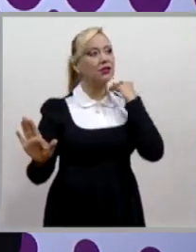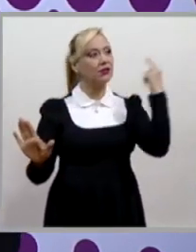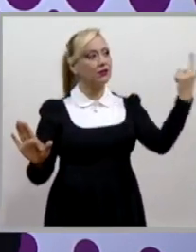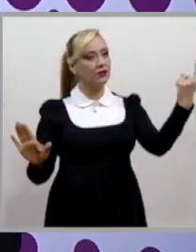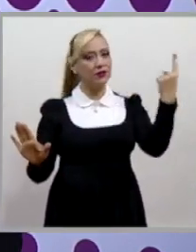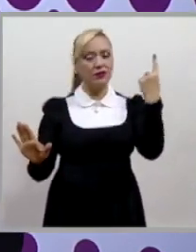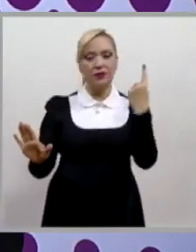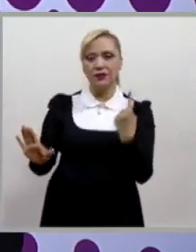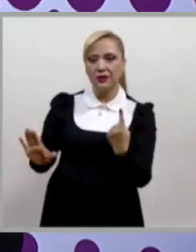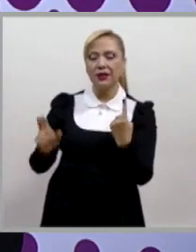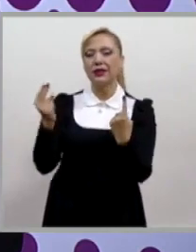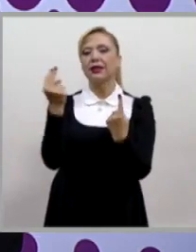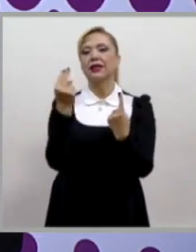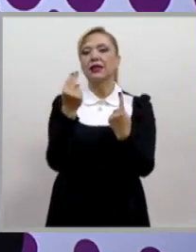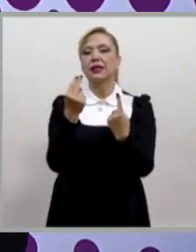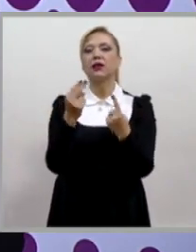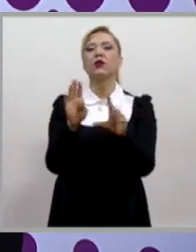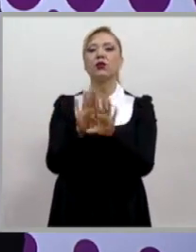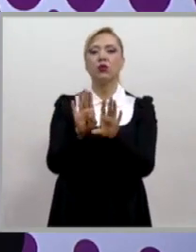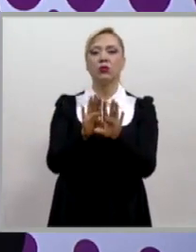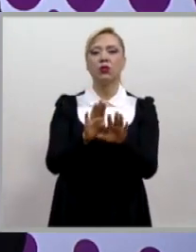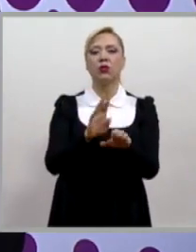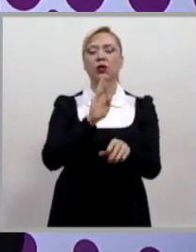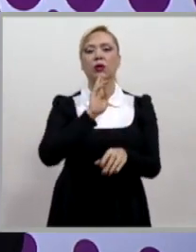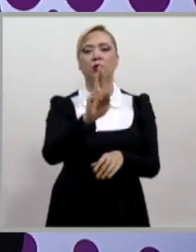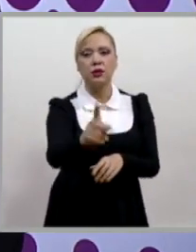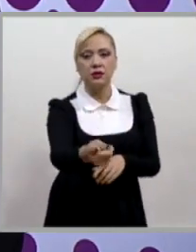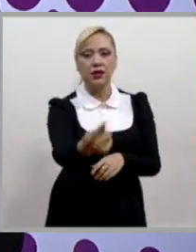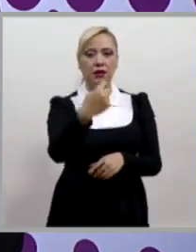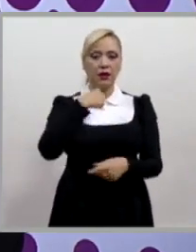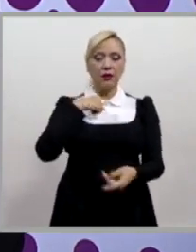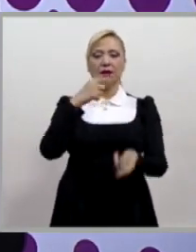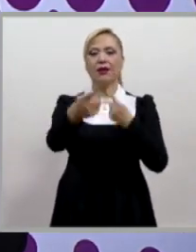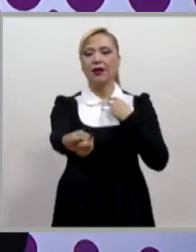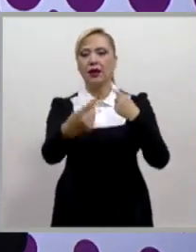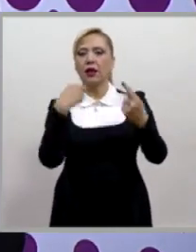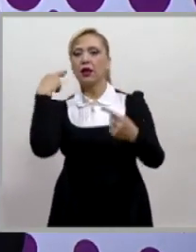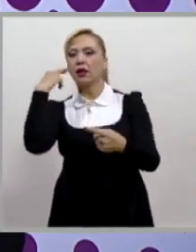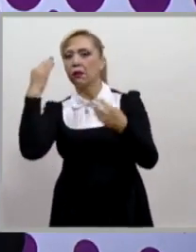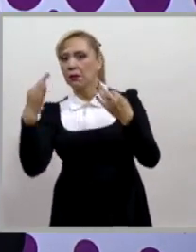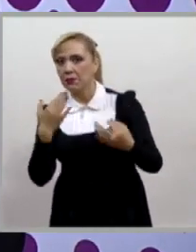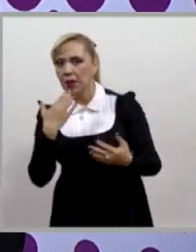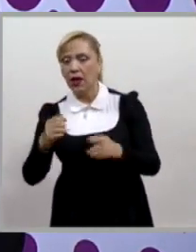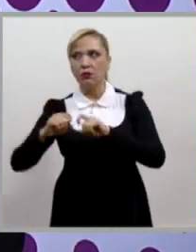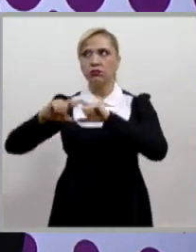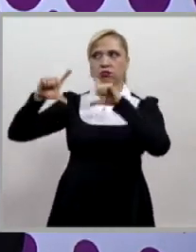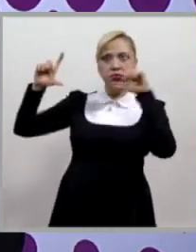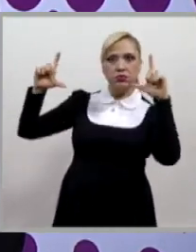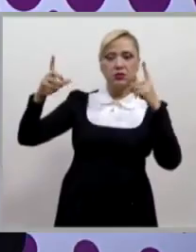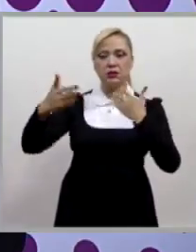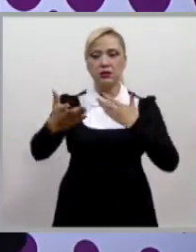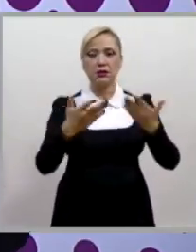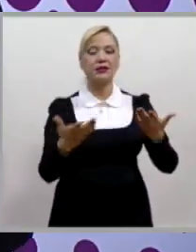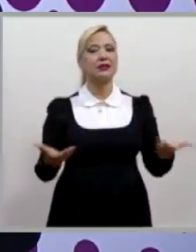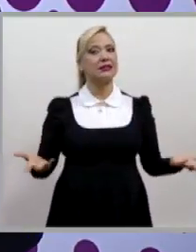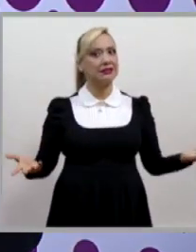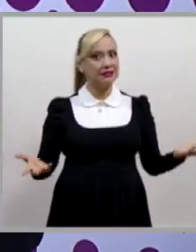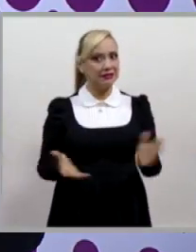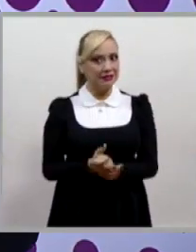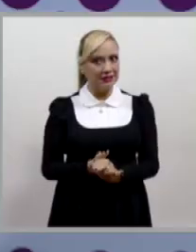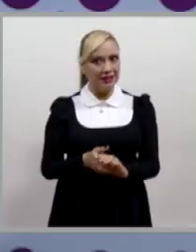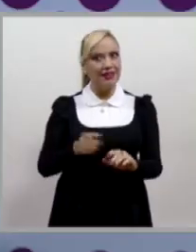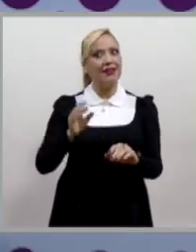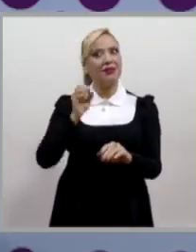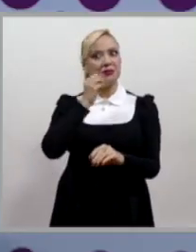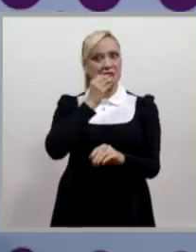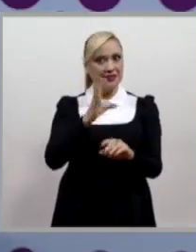decía que la carrera tiene la particularidad de resistirse muchísimo a todos los cambios. Ahora, Sobre ese tema podemos sí, seguir